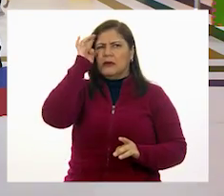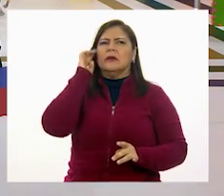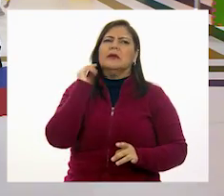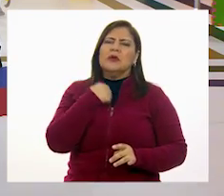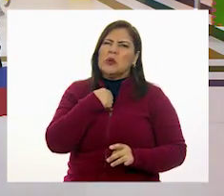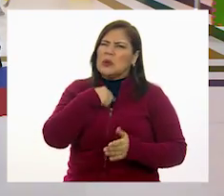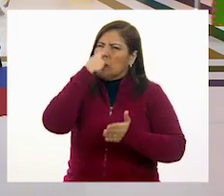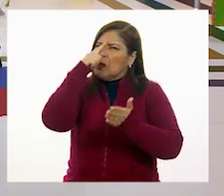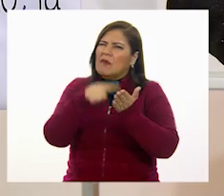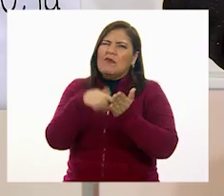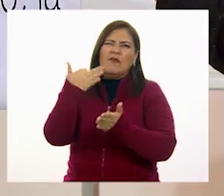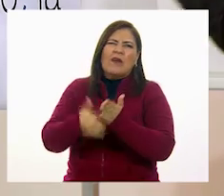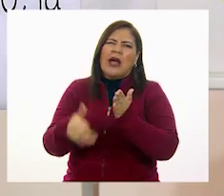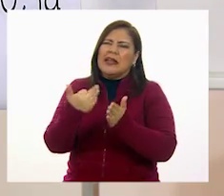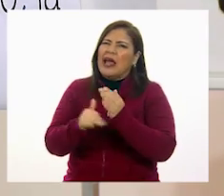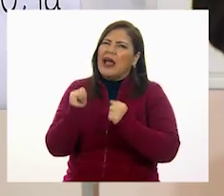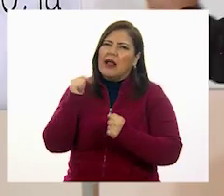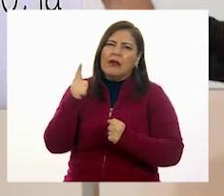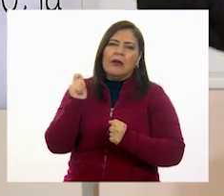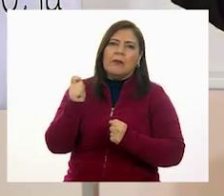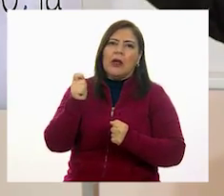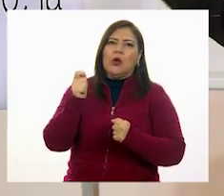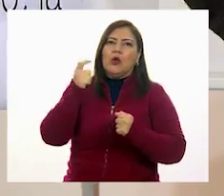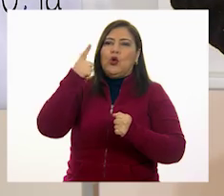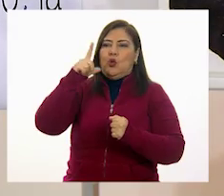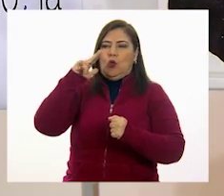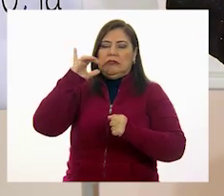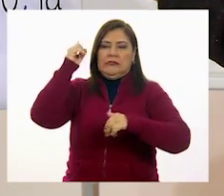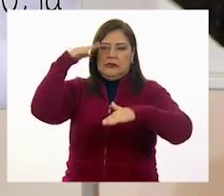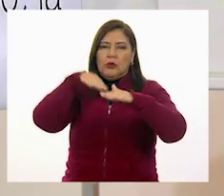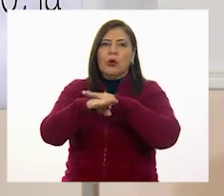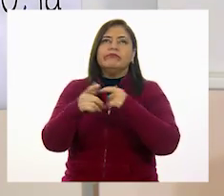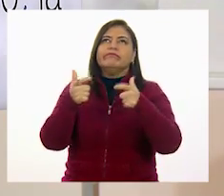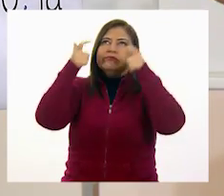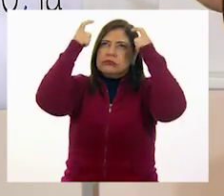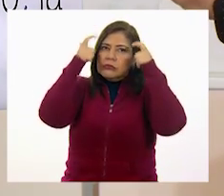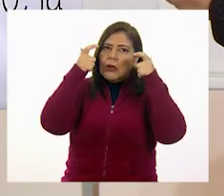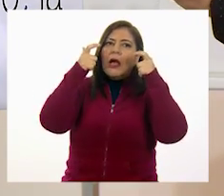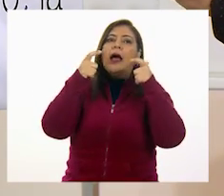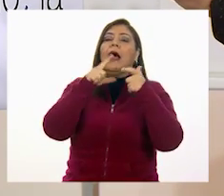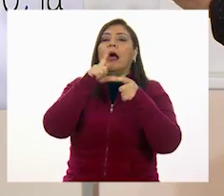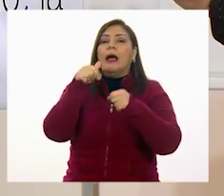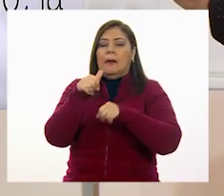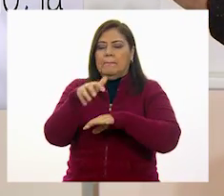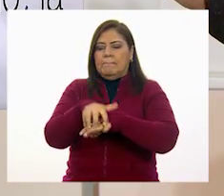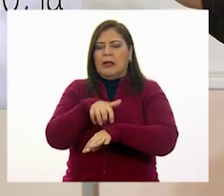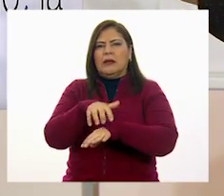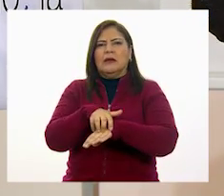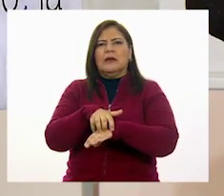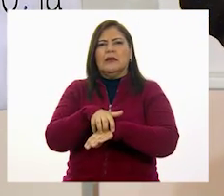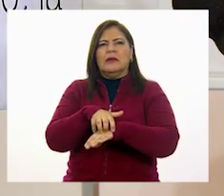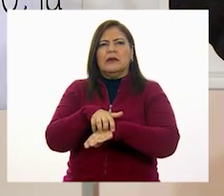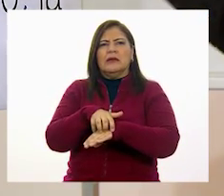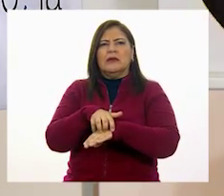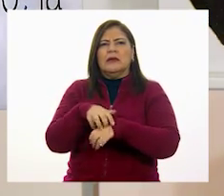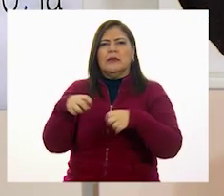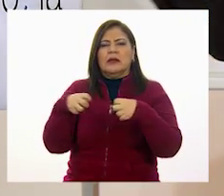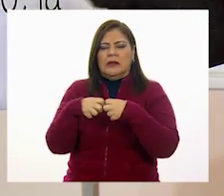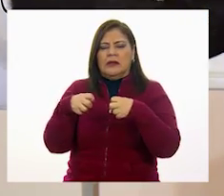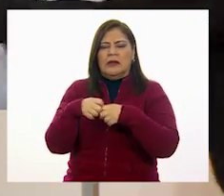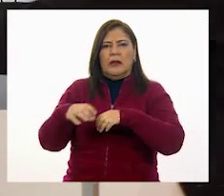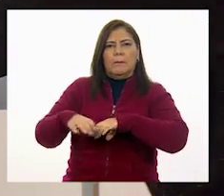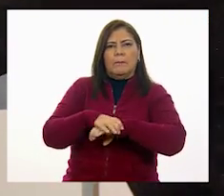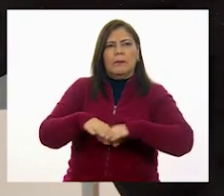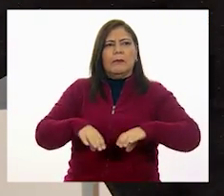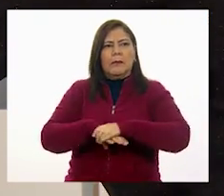hace falta algo. Luis entró. Sobre la cabeza llevaba el sombrero. En los pies... los tenis. Ah,